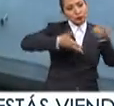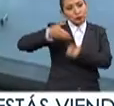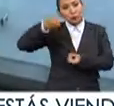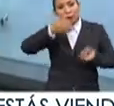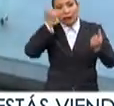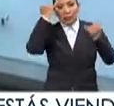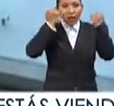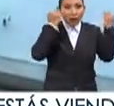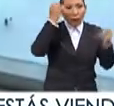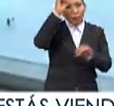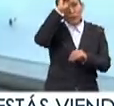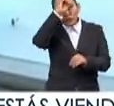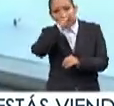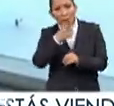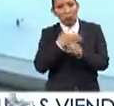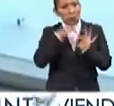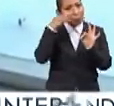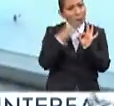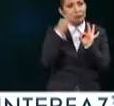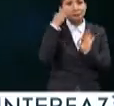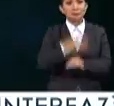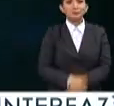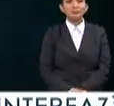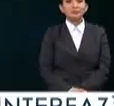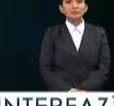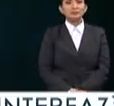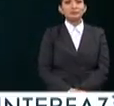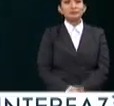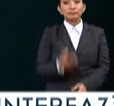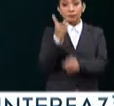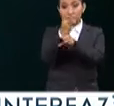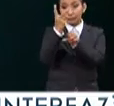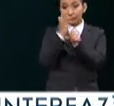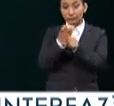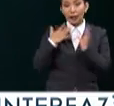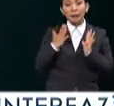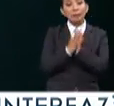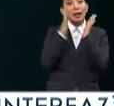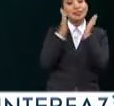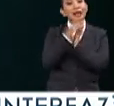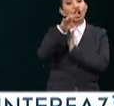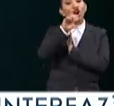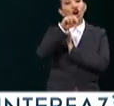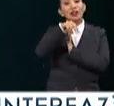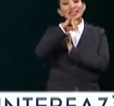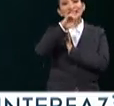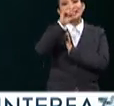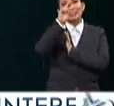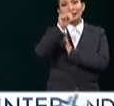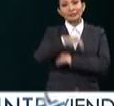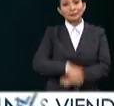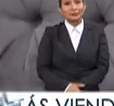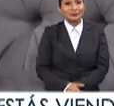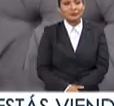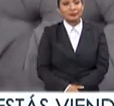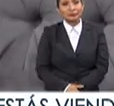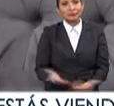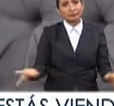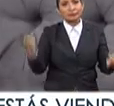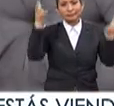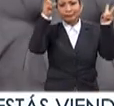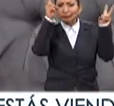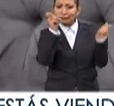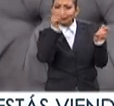ideas opinión es muy enriquecedor invitación a participar en el conicet la